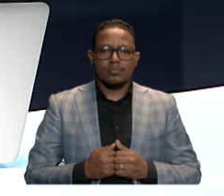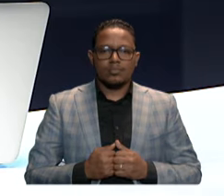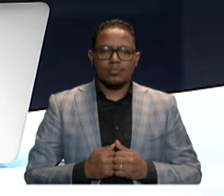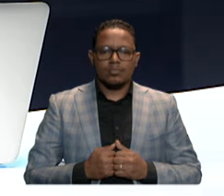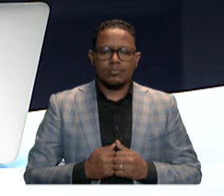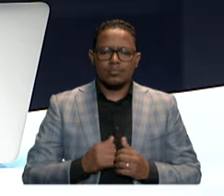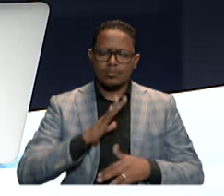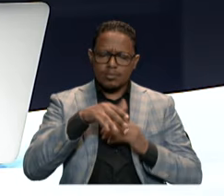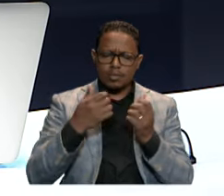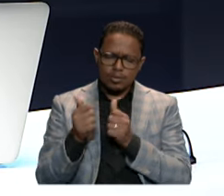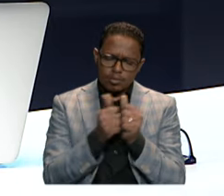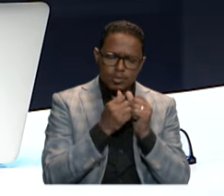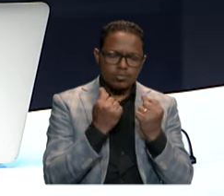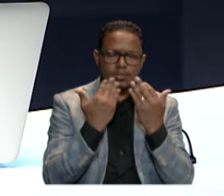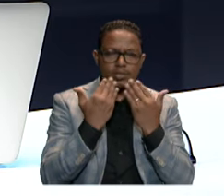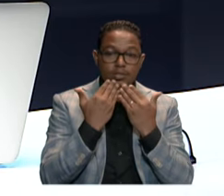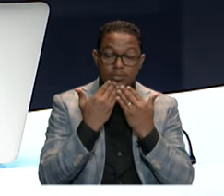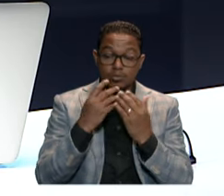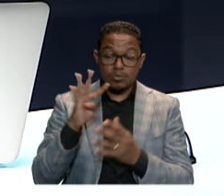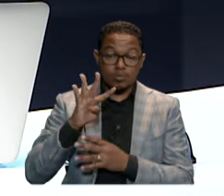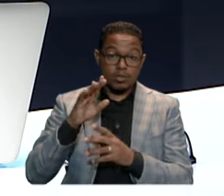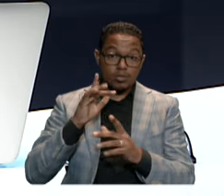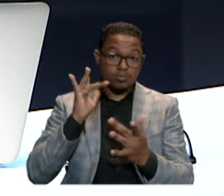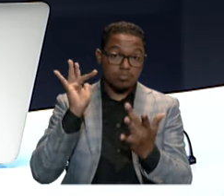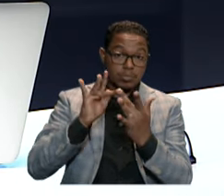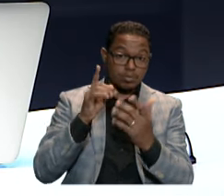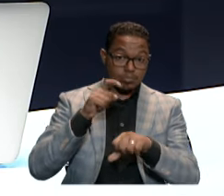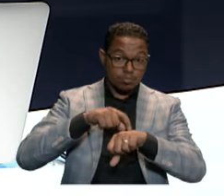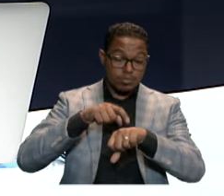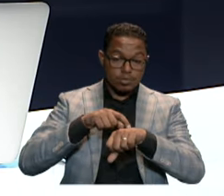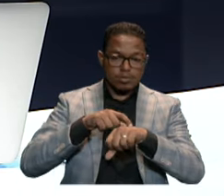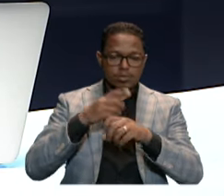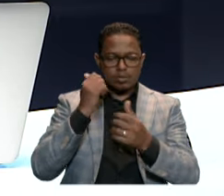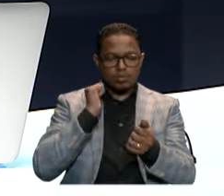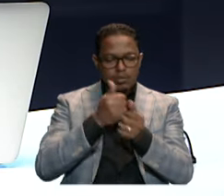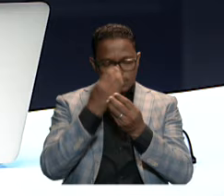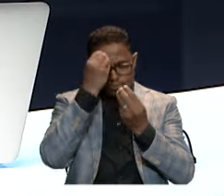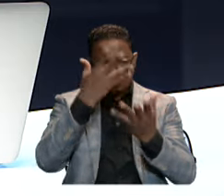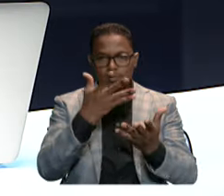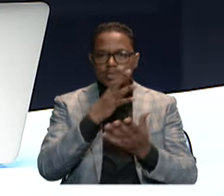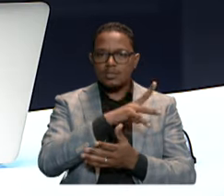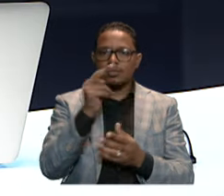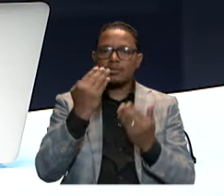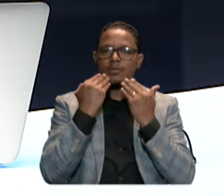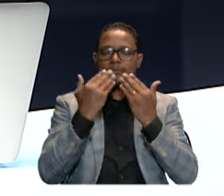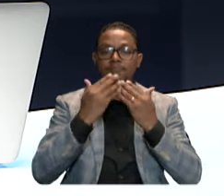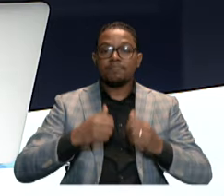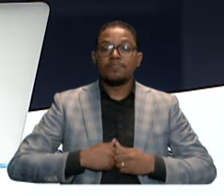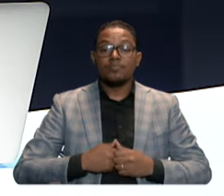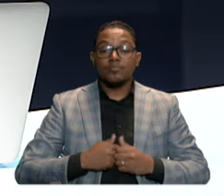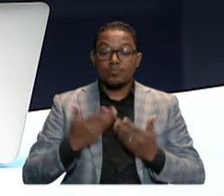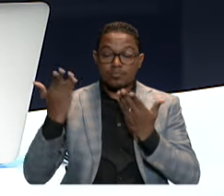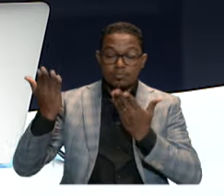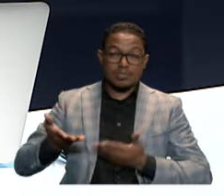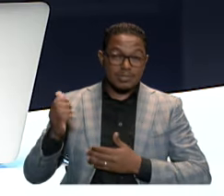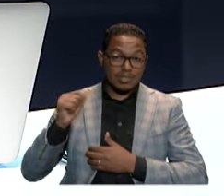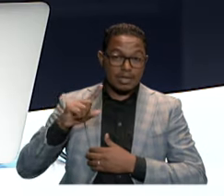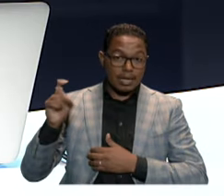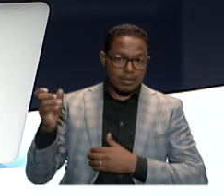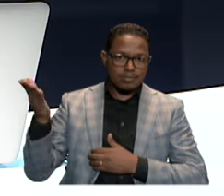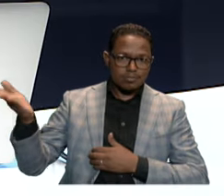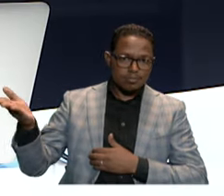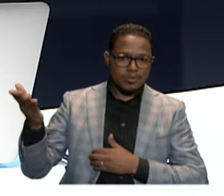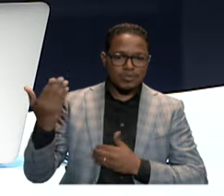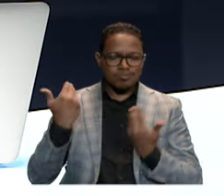Hola a todos, gracias por acompañarnos. A esta hora el 4 pues conecta con una actualización informativa gracias a Central de Noticias. Soy Alex Santiago, junto a mí Mateo